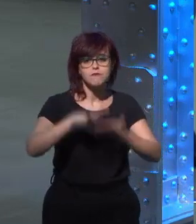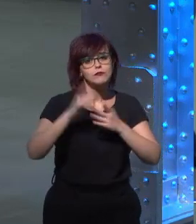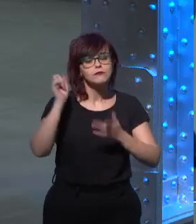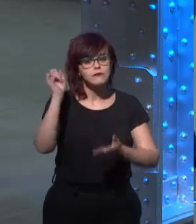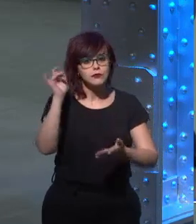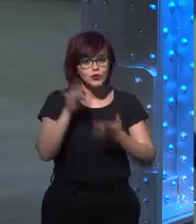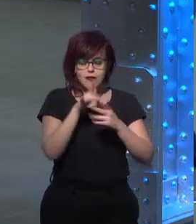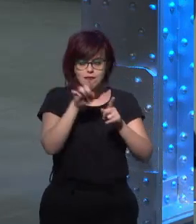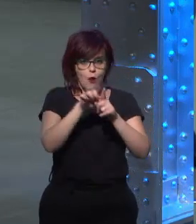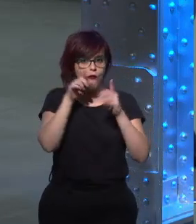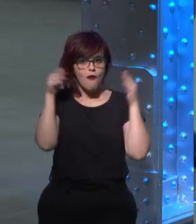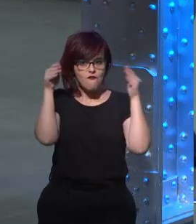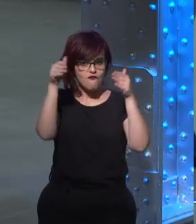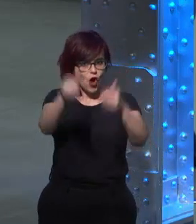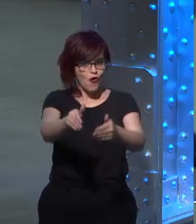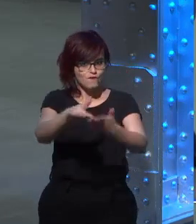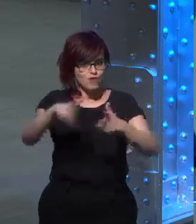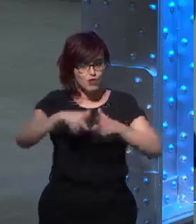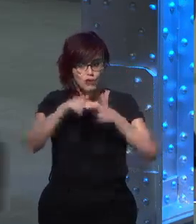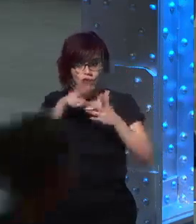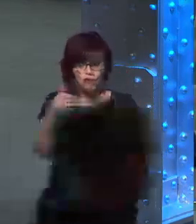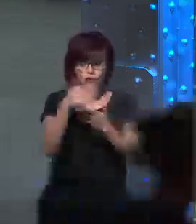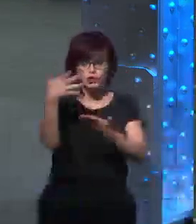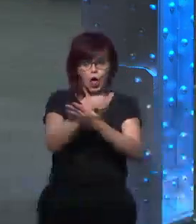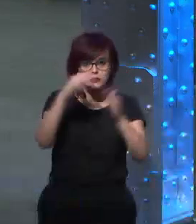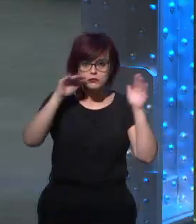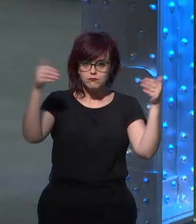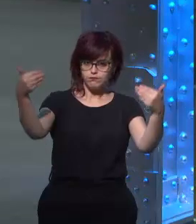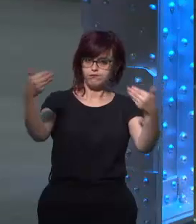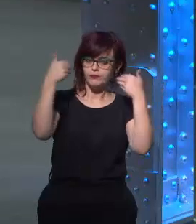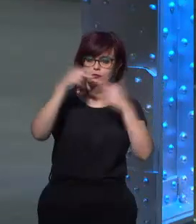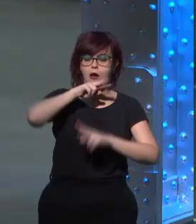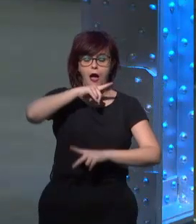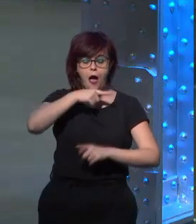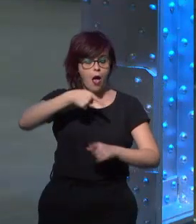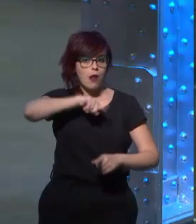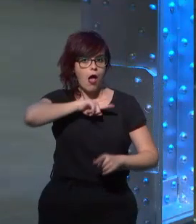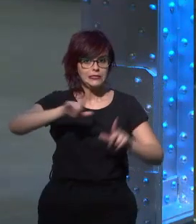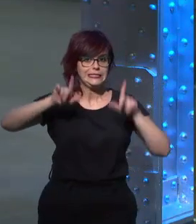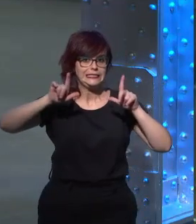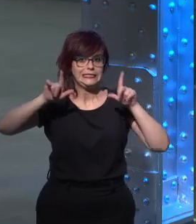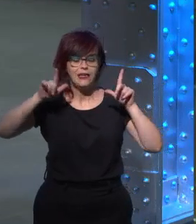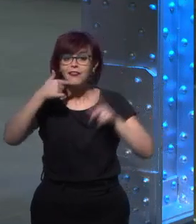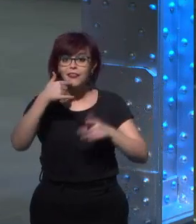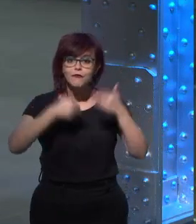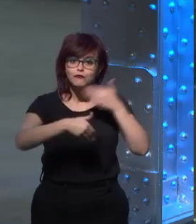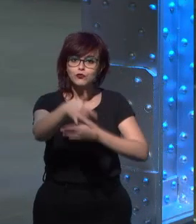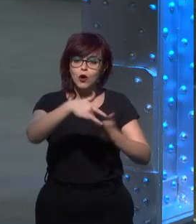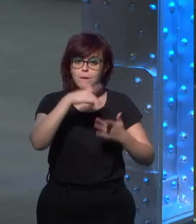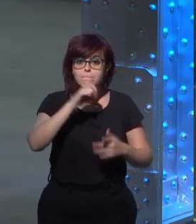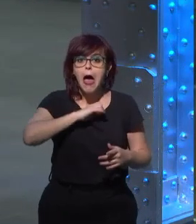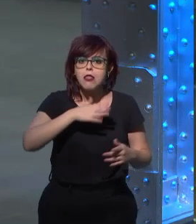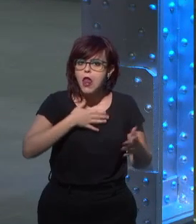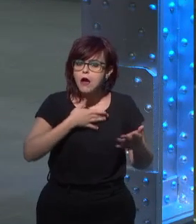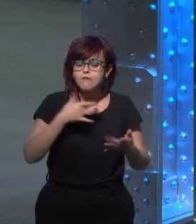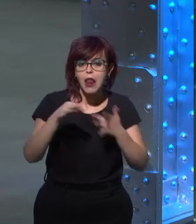constante punto de mira de toda la sociedad. Están hablando constantemente de nosotros. Dicen que somos los futuros líderes del